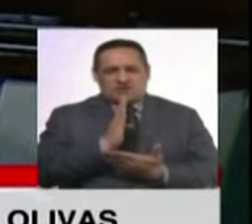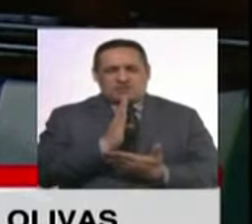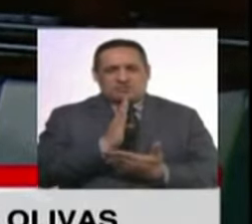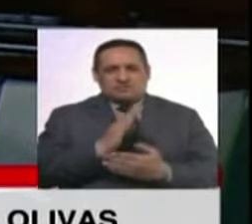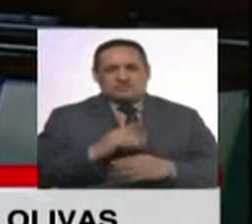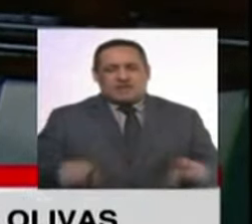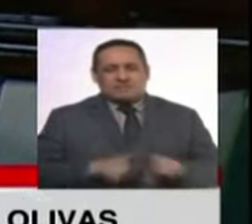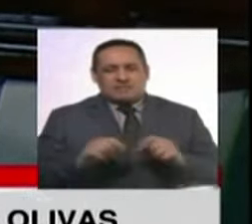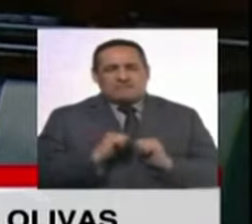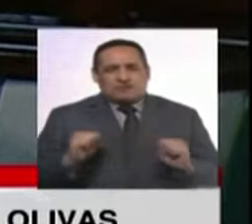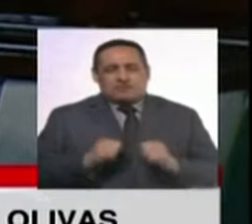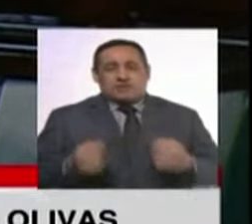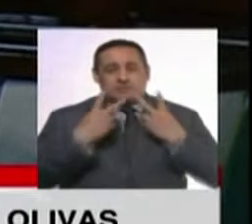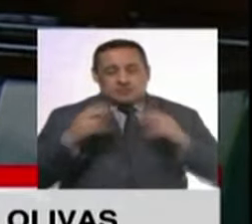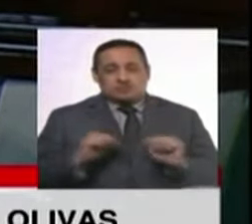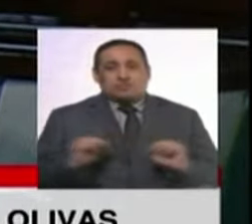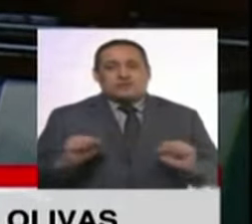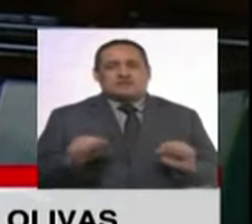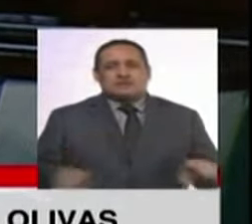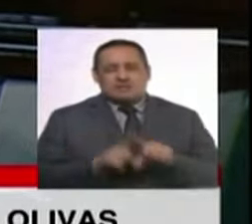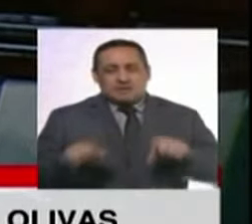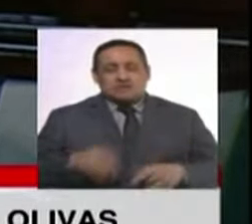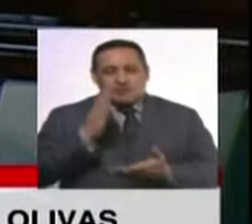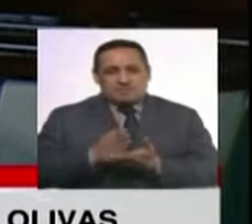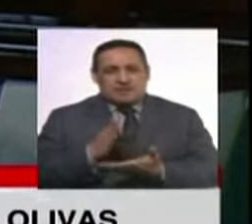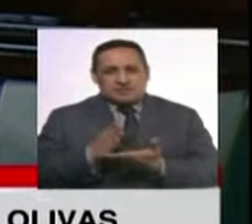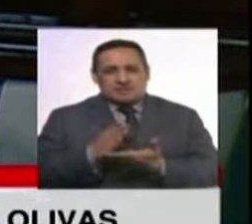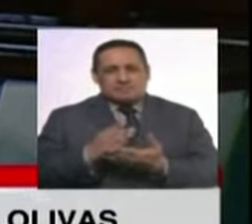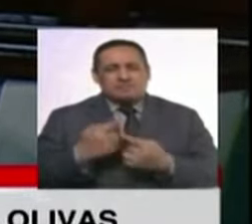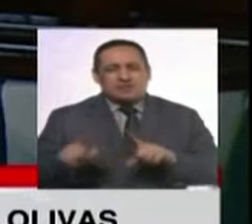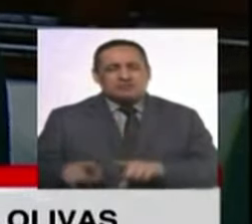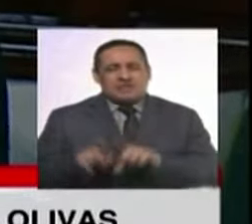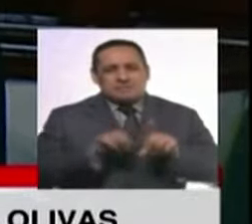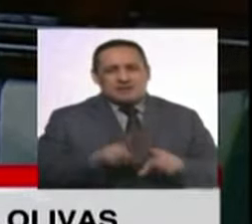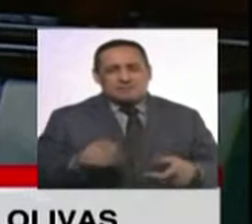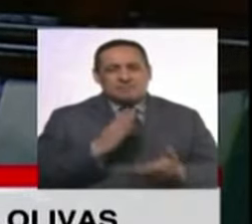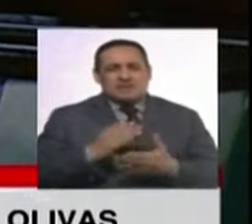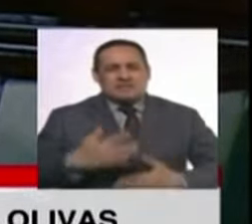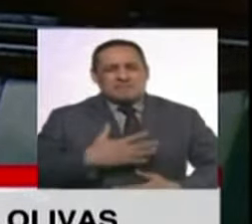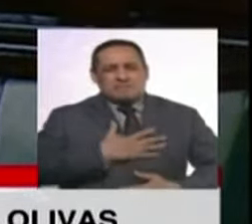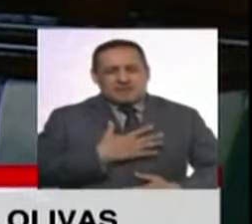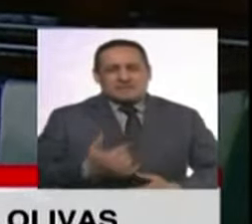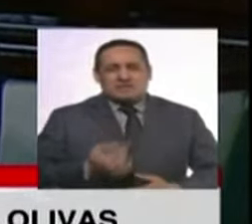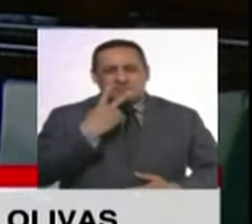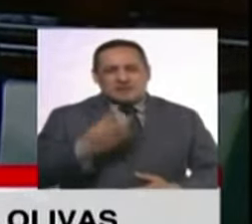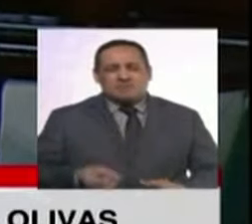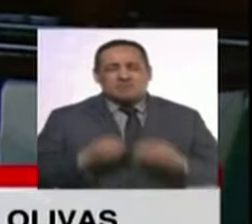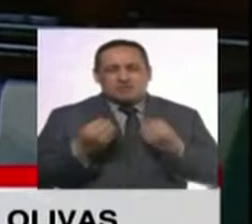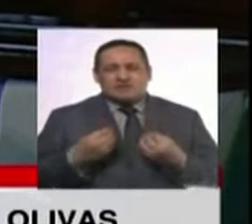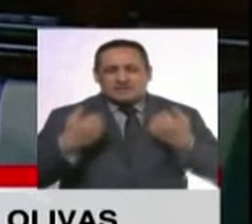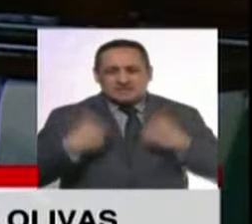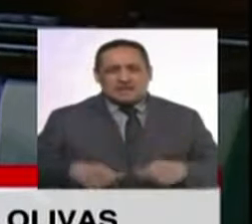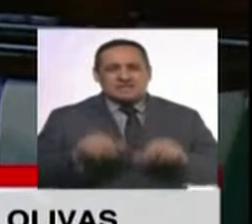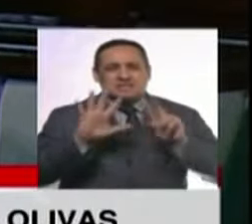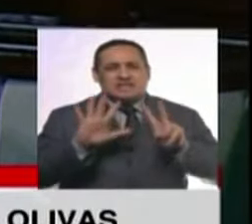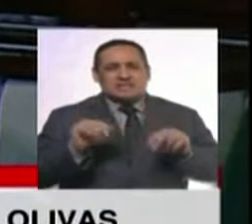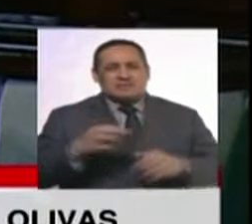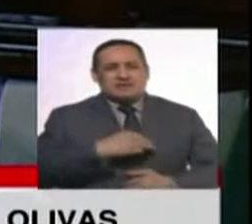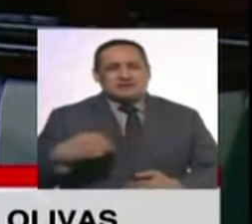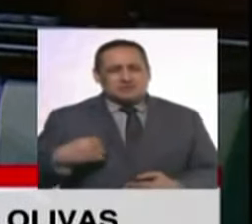tan frío que me quedé aterrorizado ese Por una parte pero aparte también tengo pena porque ya van siete